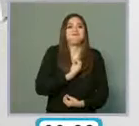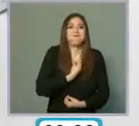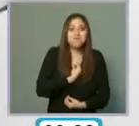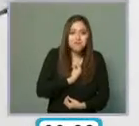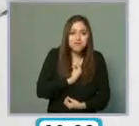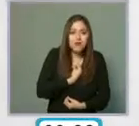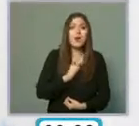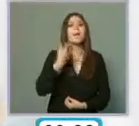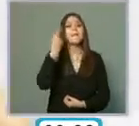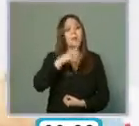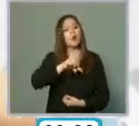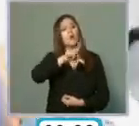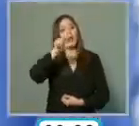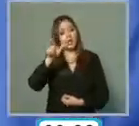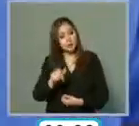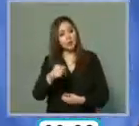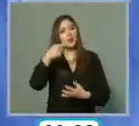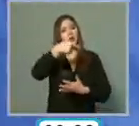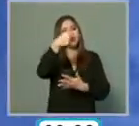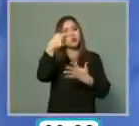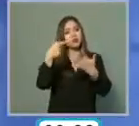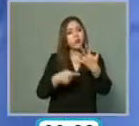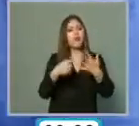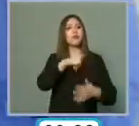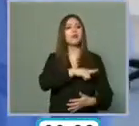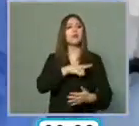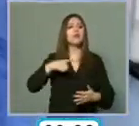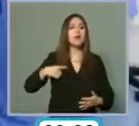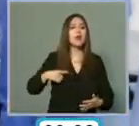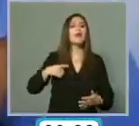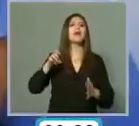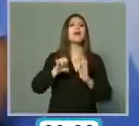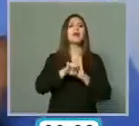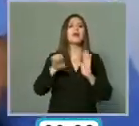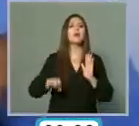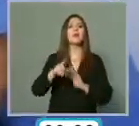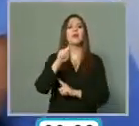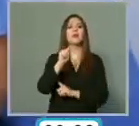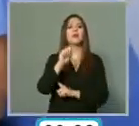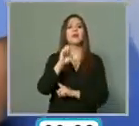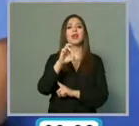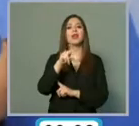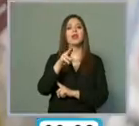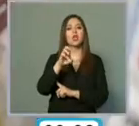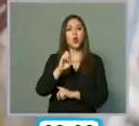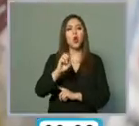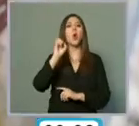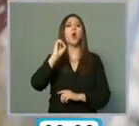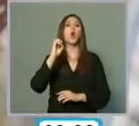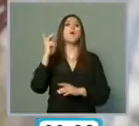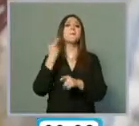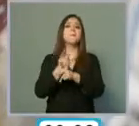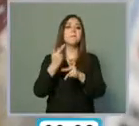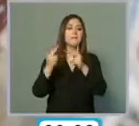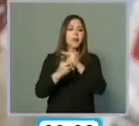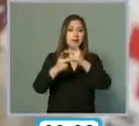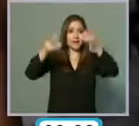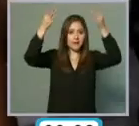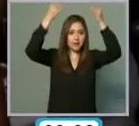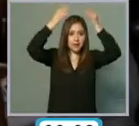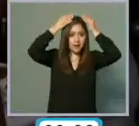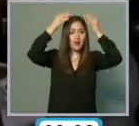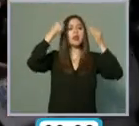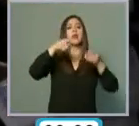sí, haber cursado la mayoría de los casos, cuando es nivel técnico profesional o bachillerato tecnológico en enfermería,